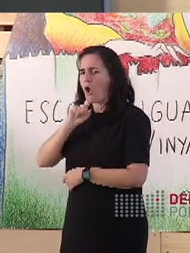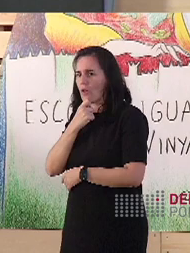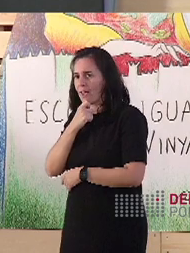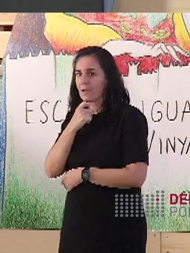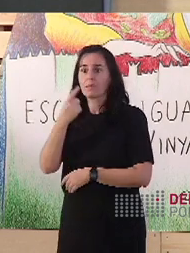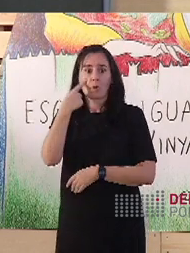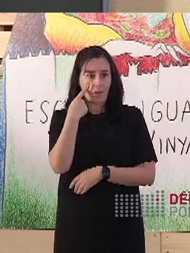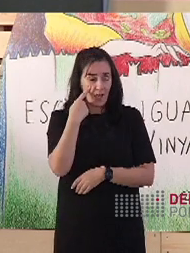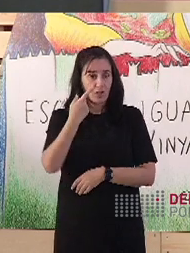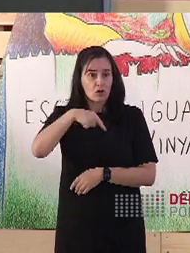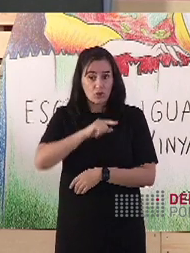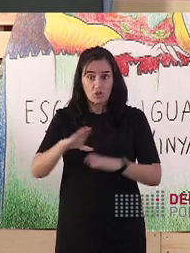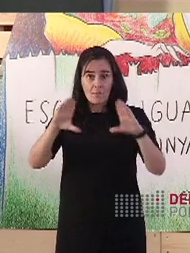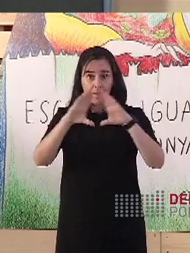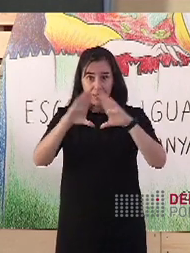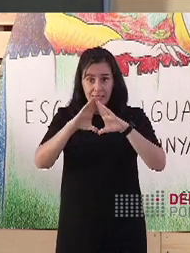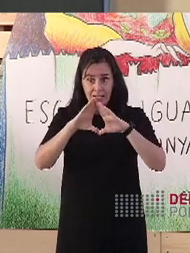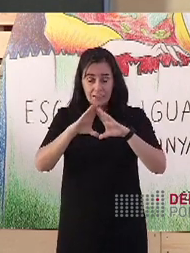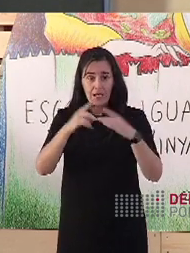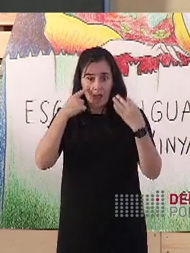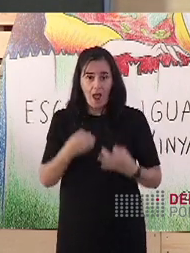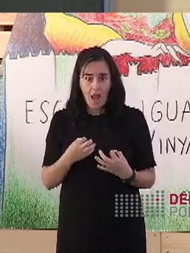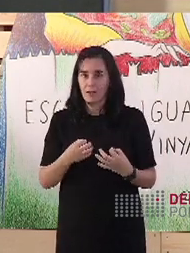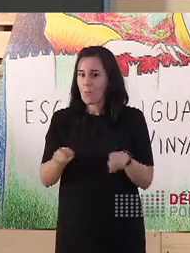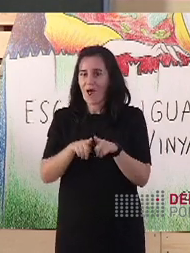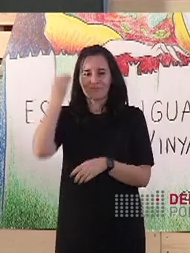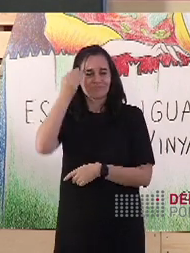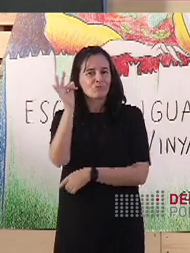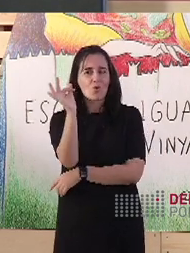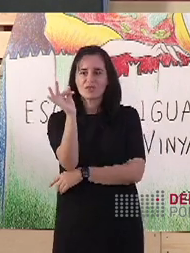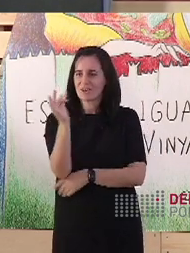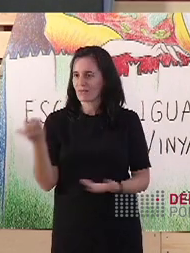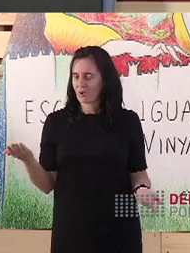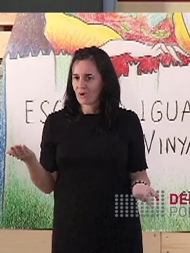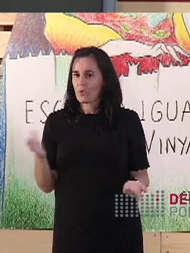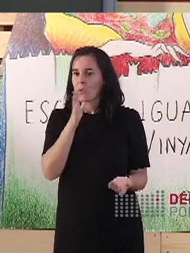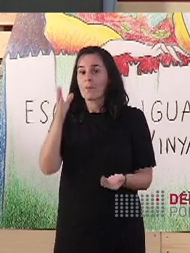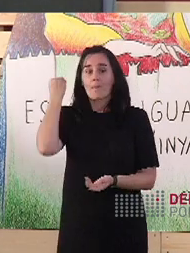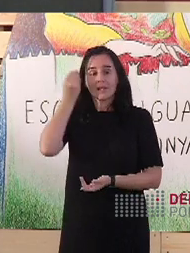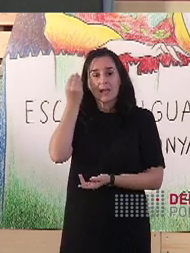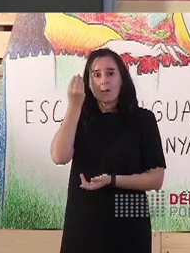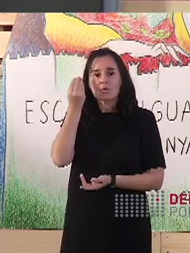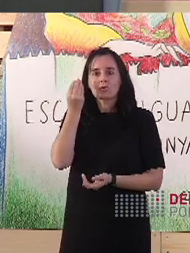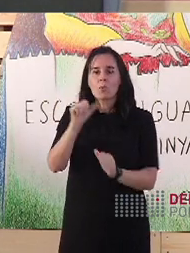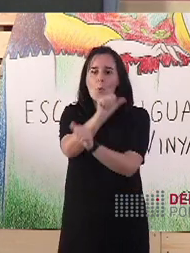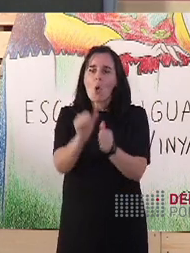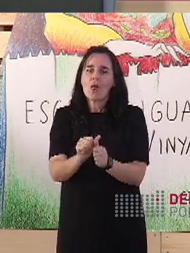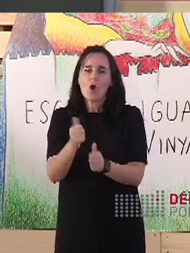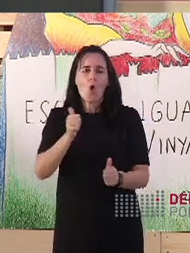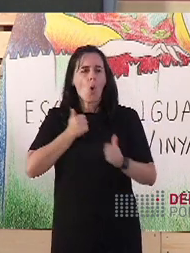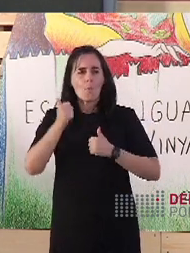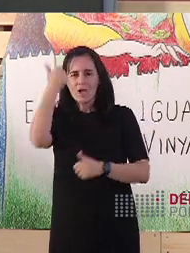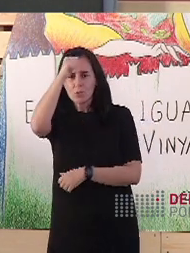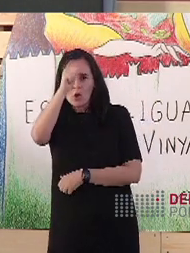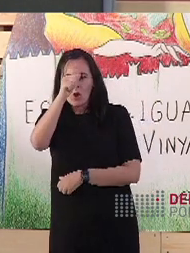claro que las feministas somos las más optimistas del mundo. Porque pensamos que los hombres, que el modelo de masculinidad se puede cambiar,